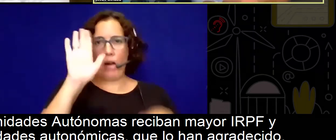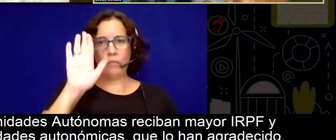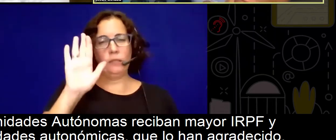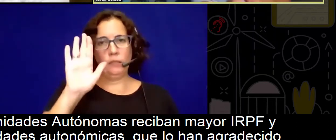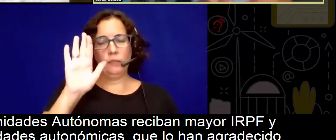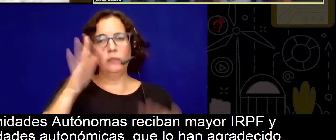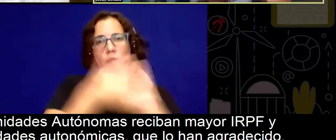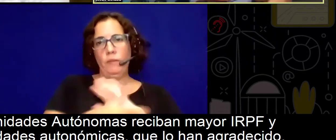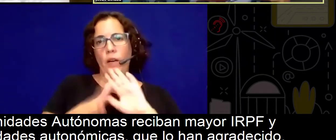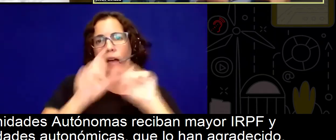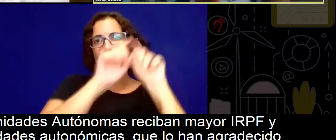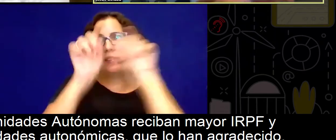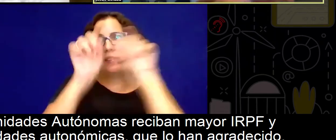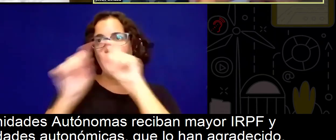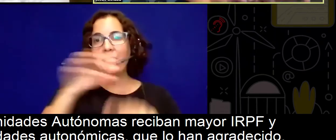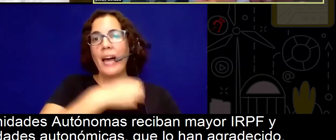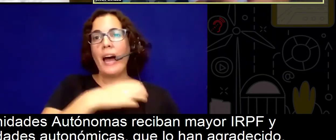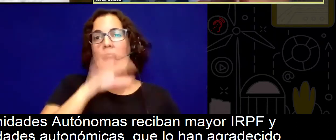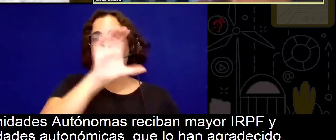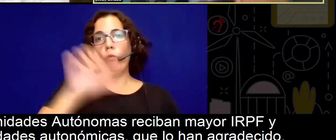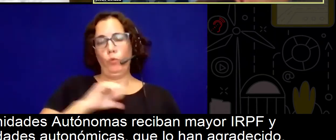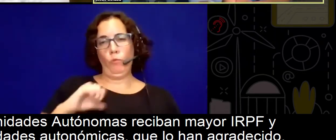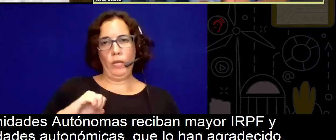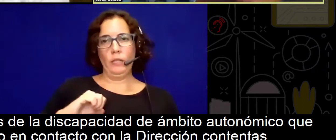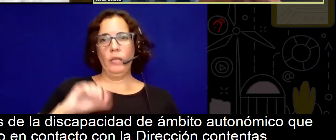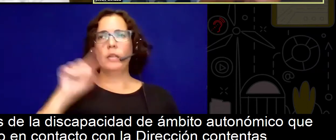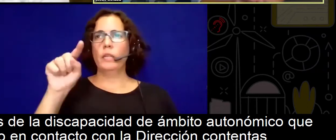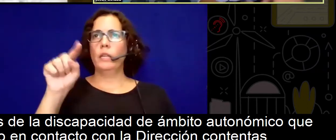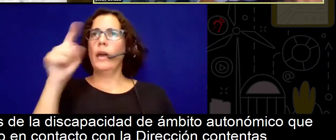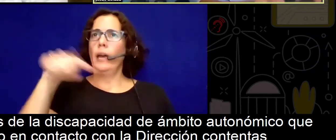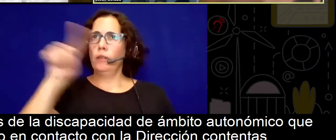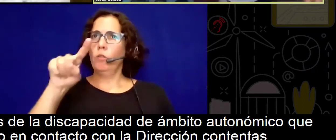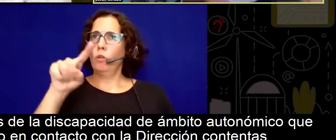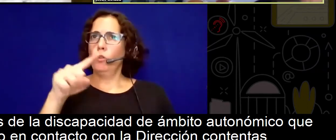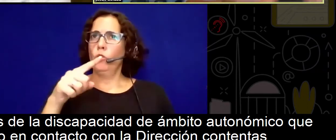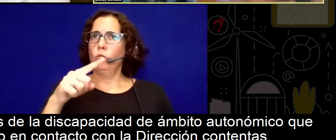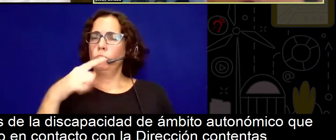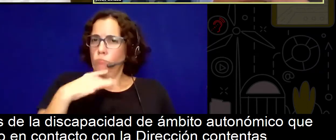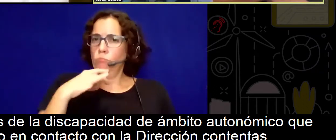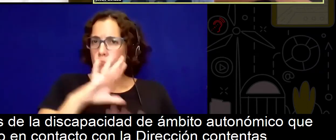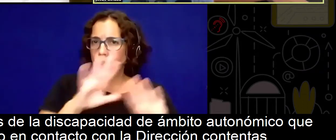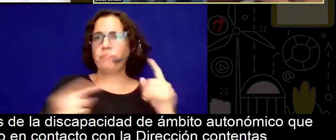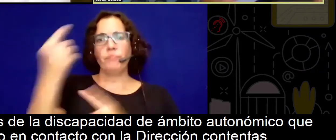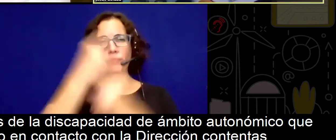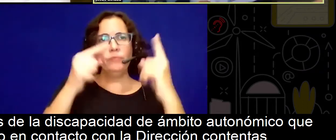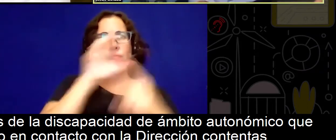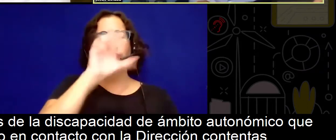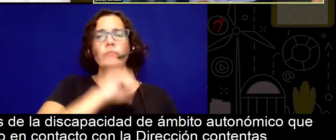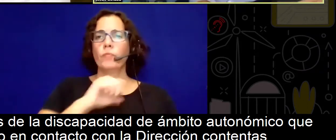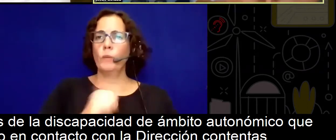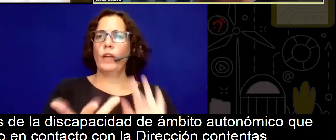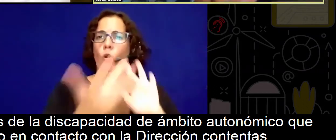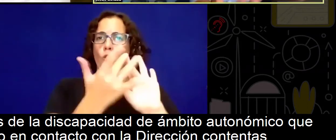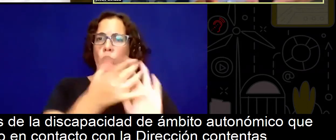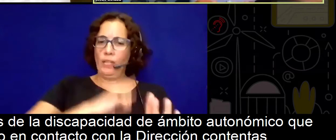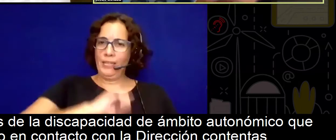entidades autonómicas. Que ojo, que también nos la han agradecido. Ha habido entidades de la discapacidad de ámbito territorial autonómico que se han puesto en contacto con la